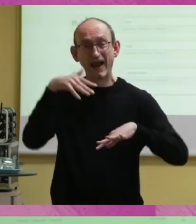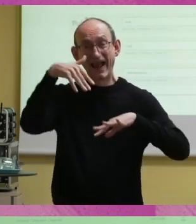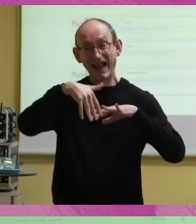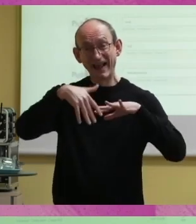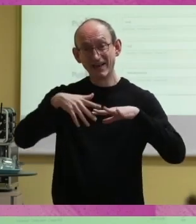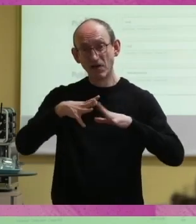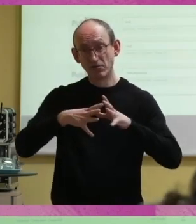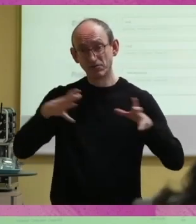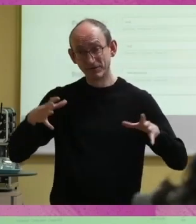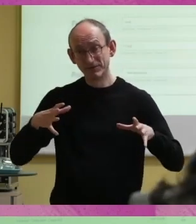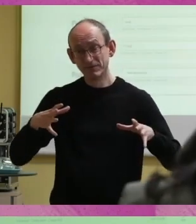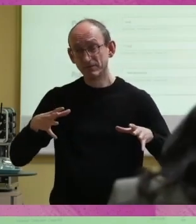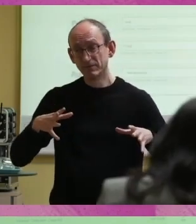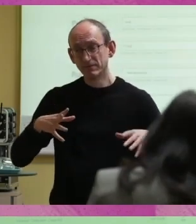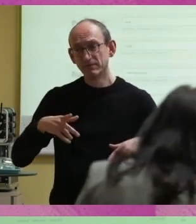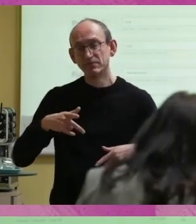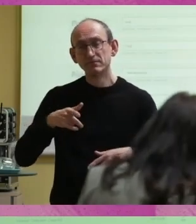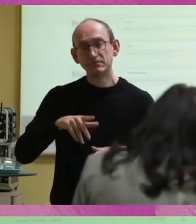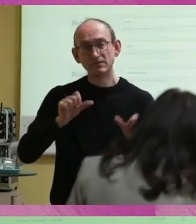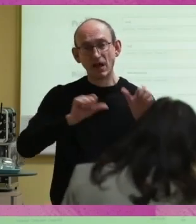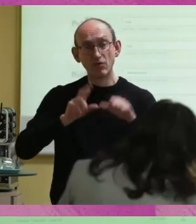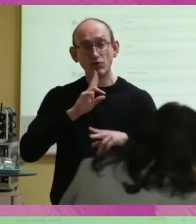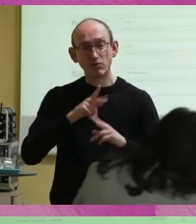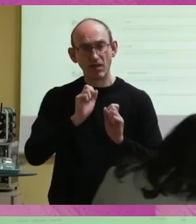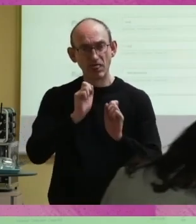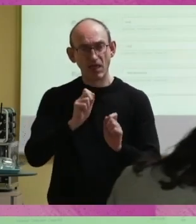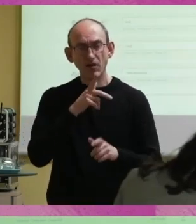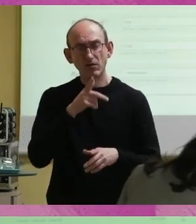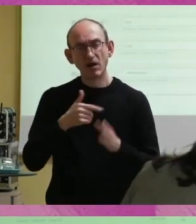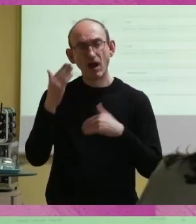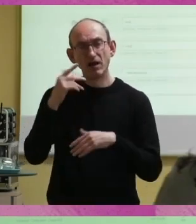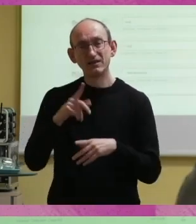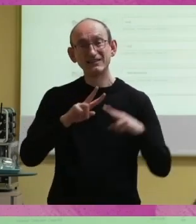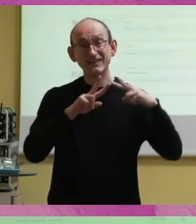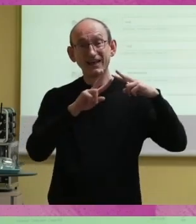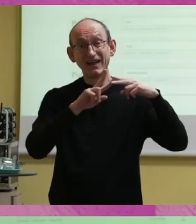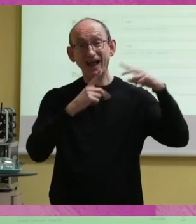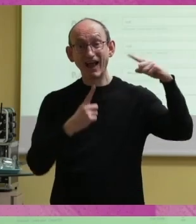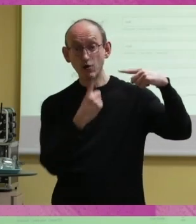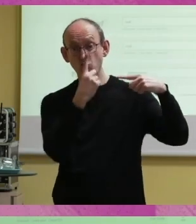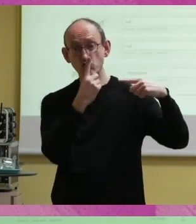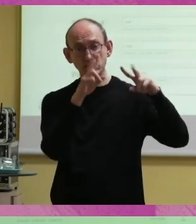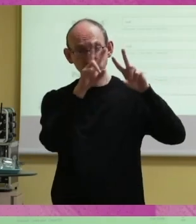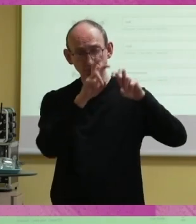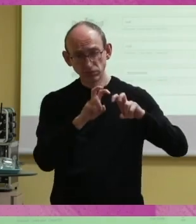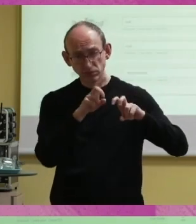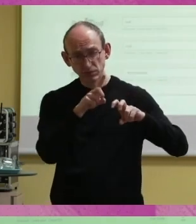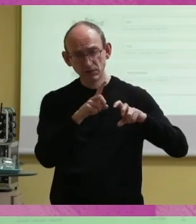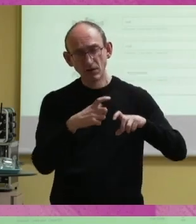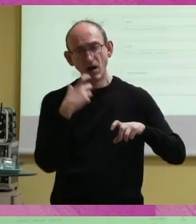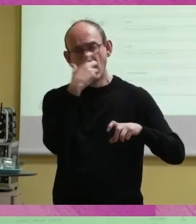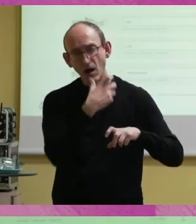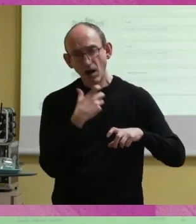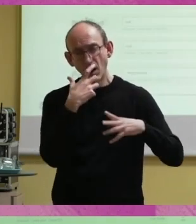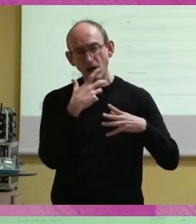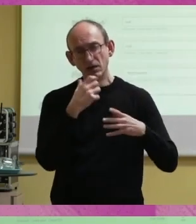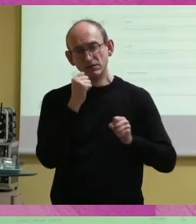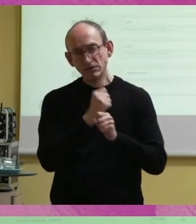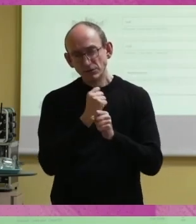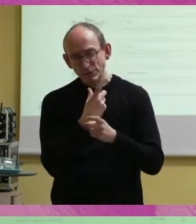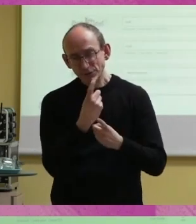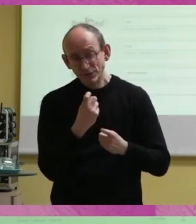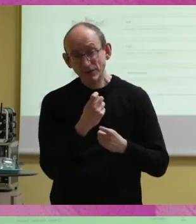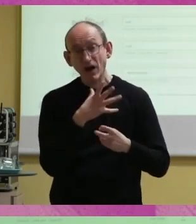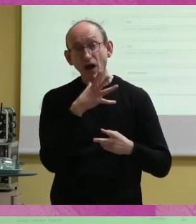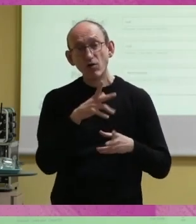o ómicas, también le llamamos en los laboratorios, porque antes estudiábamos un gen y esto costaba mucho tiempo, mucho trabajo. Ahora